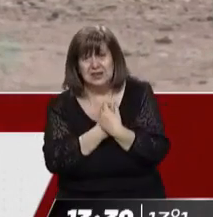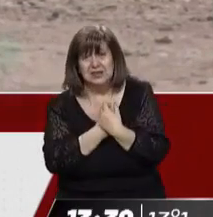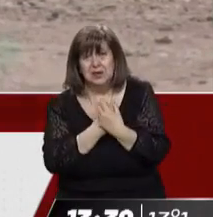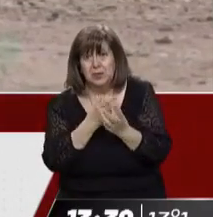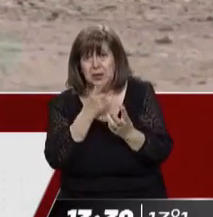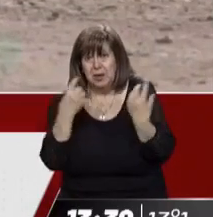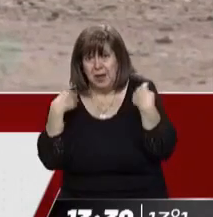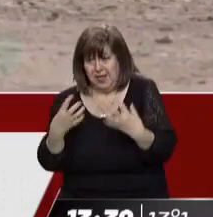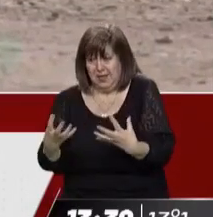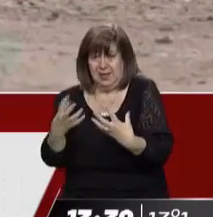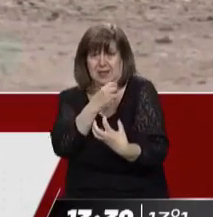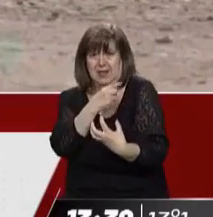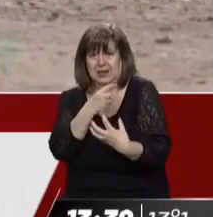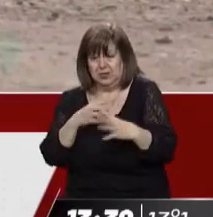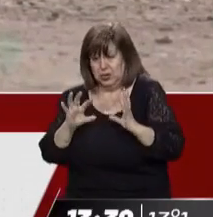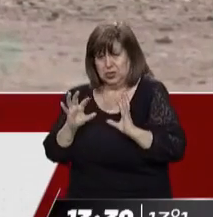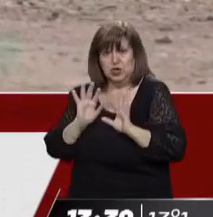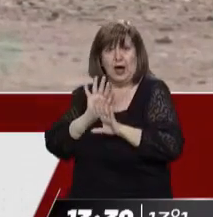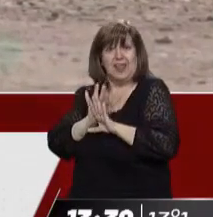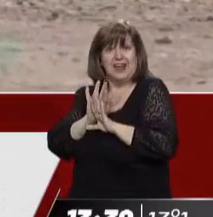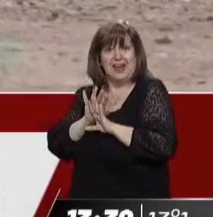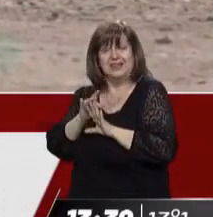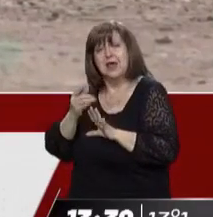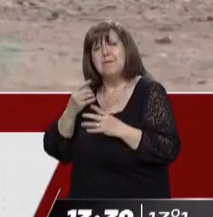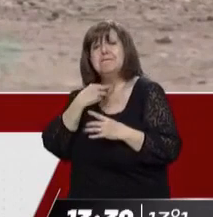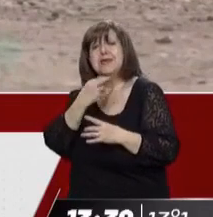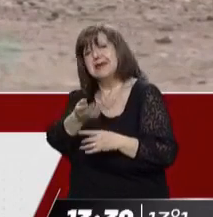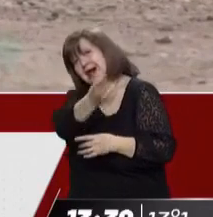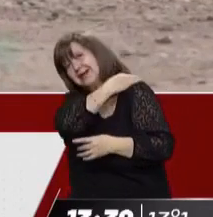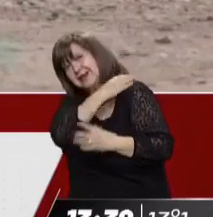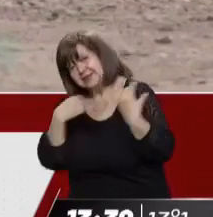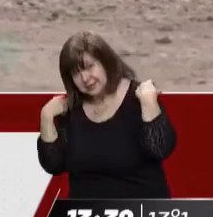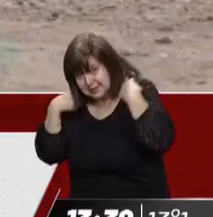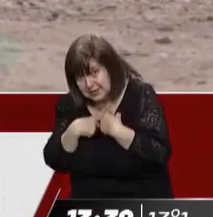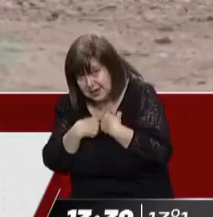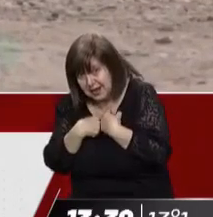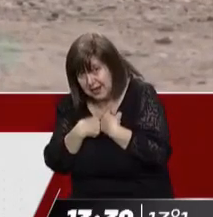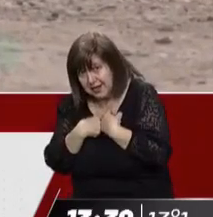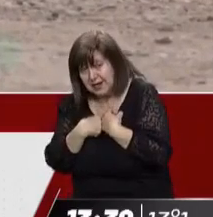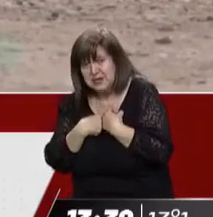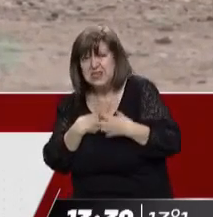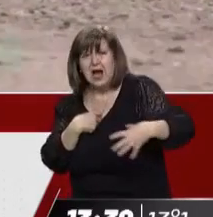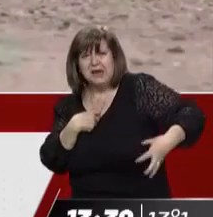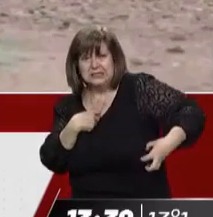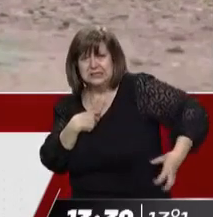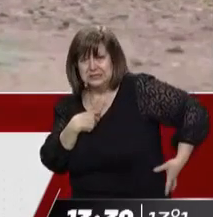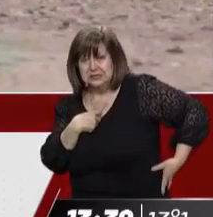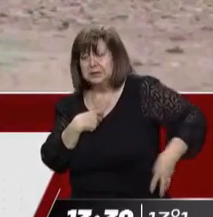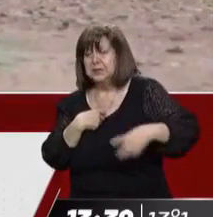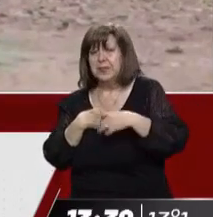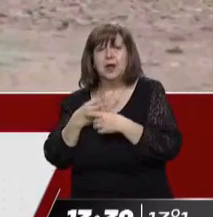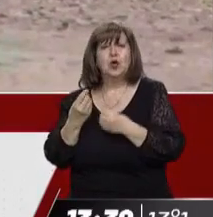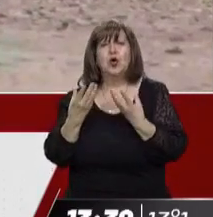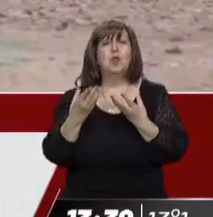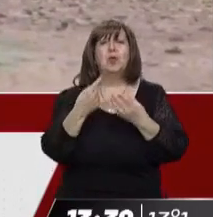me veía en una situación que le iban a hacer algo y no no quería que le pase nada a ella y Cómo lograste